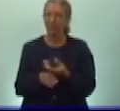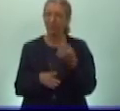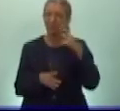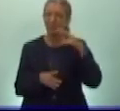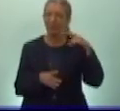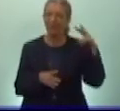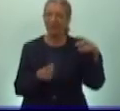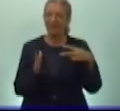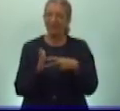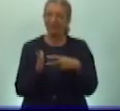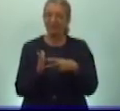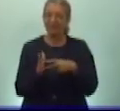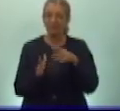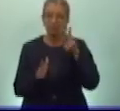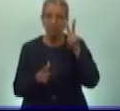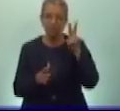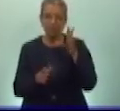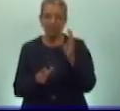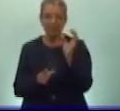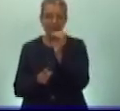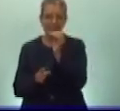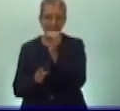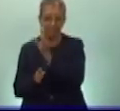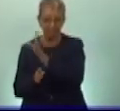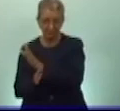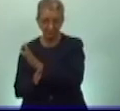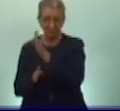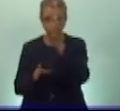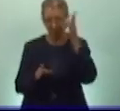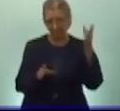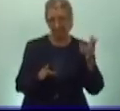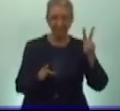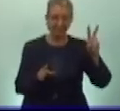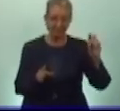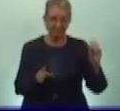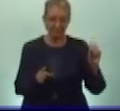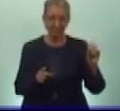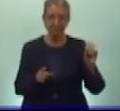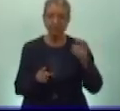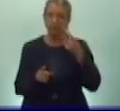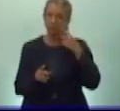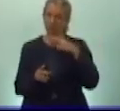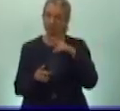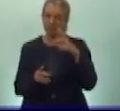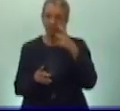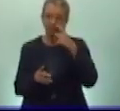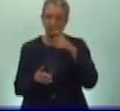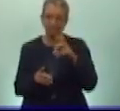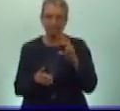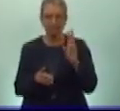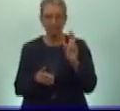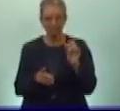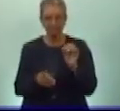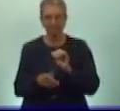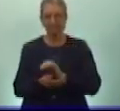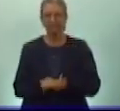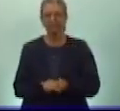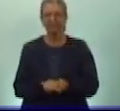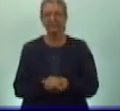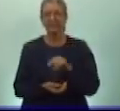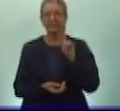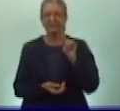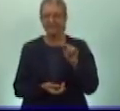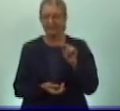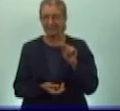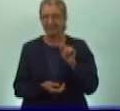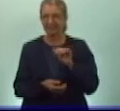números divisibles por 2 que se encuentren entre 0 a 20. Y también observen la última cifra. Este